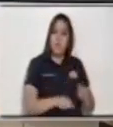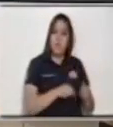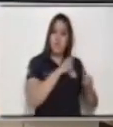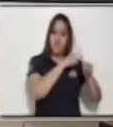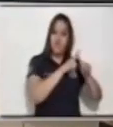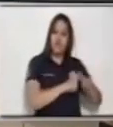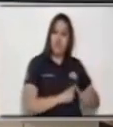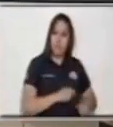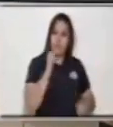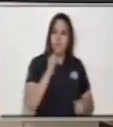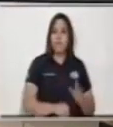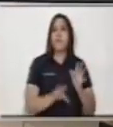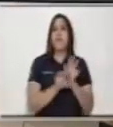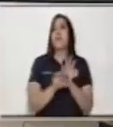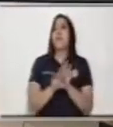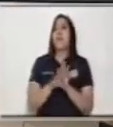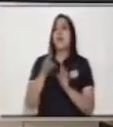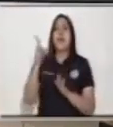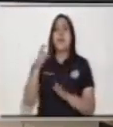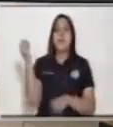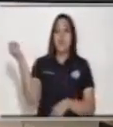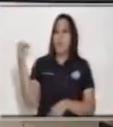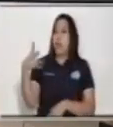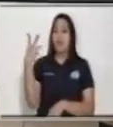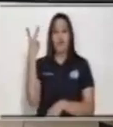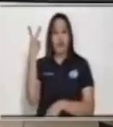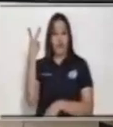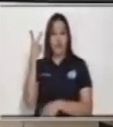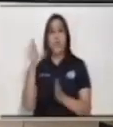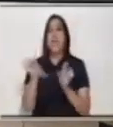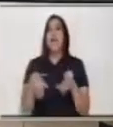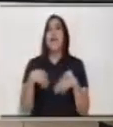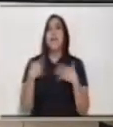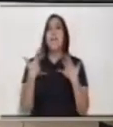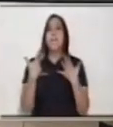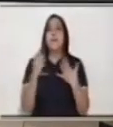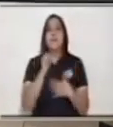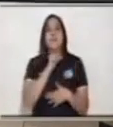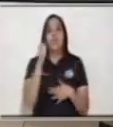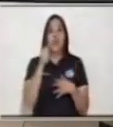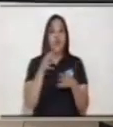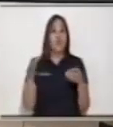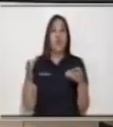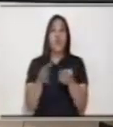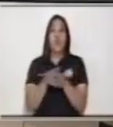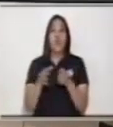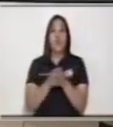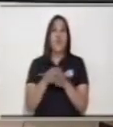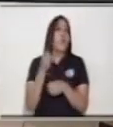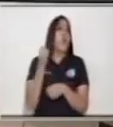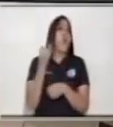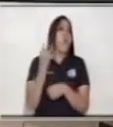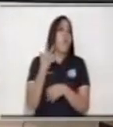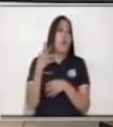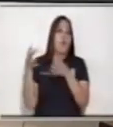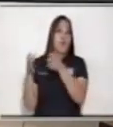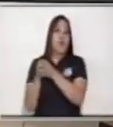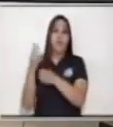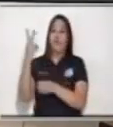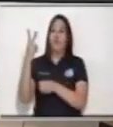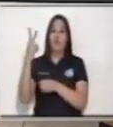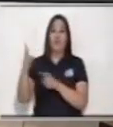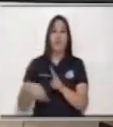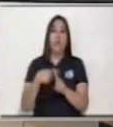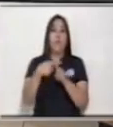aquí. ¿Qué pasa si sumo un grupo de otros dos dados? ¿Cuántos dados tengo? Dos más